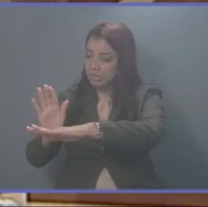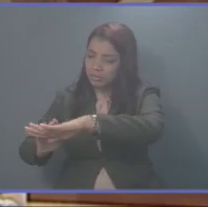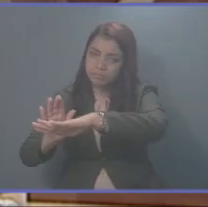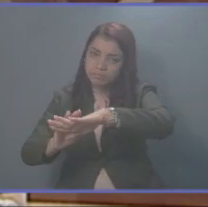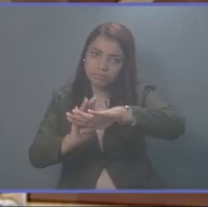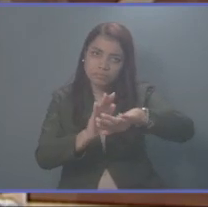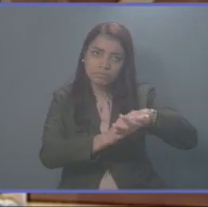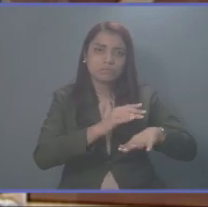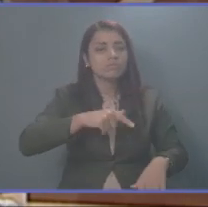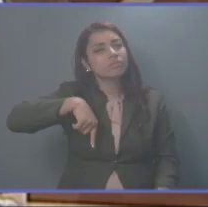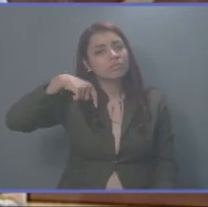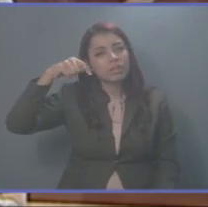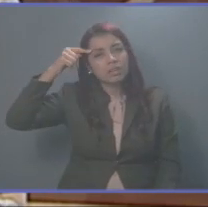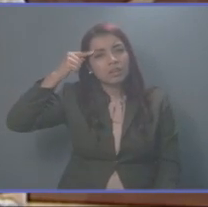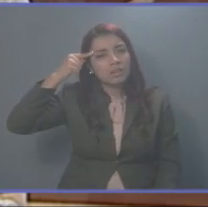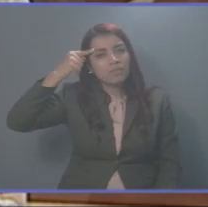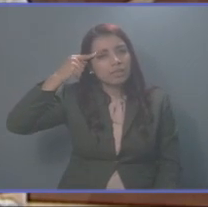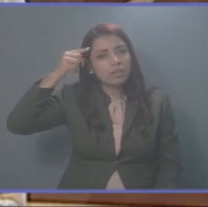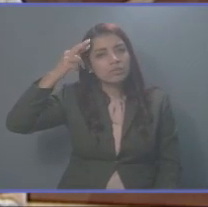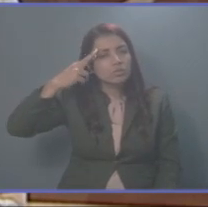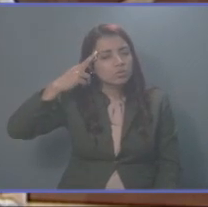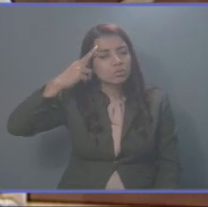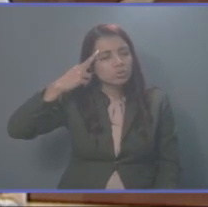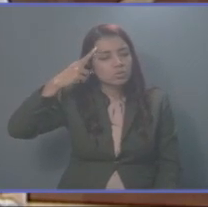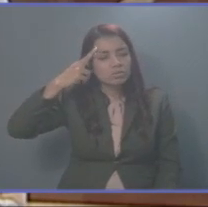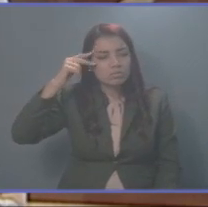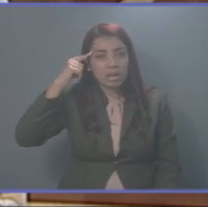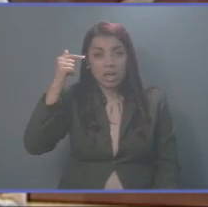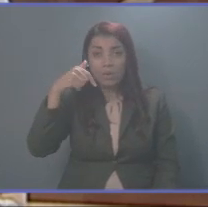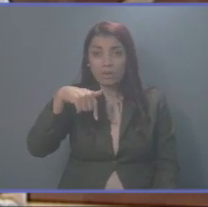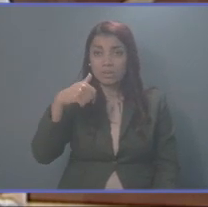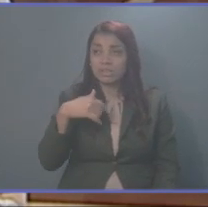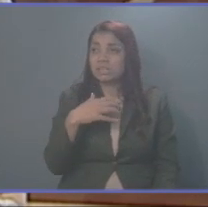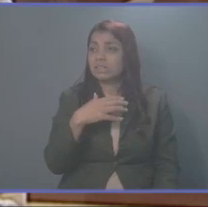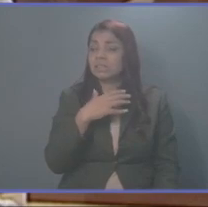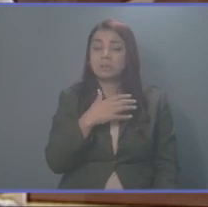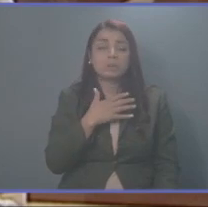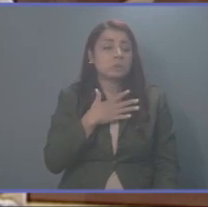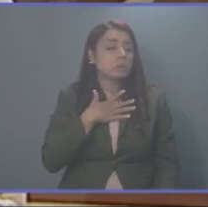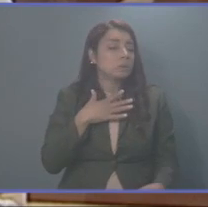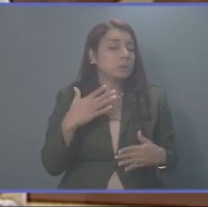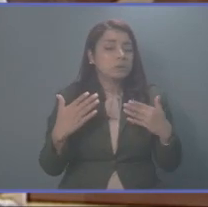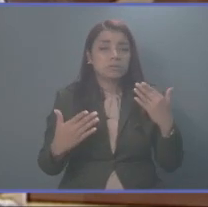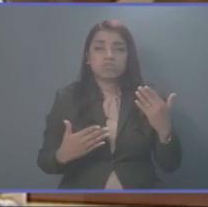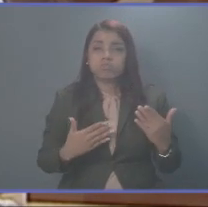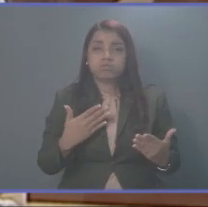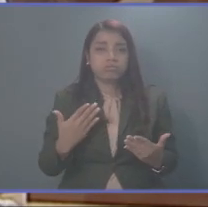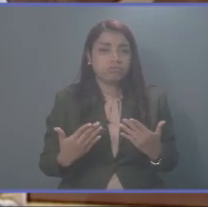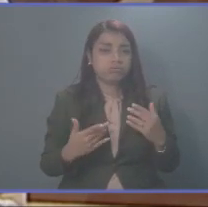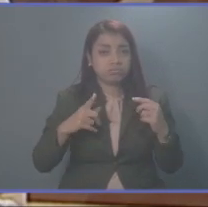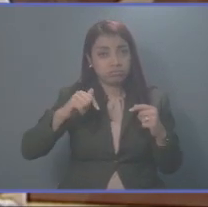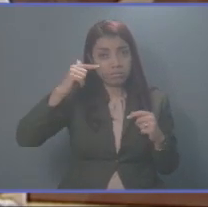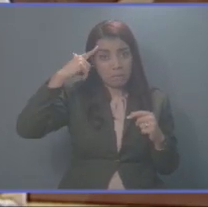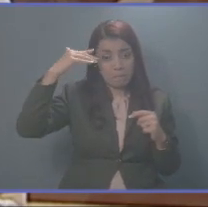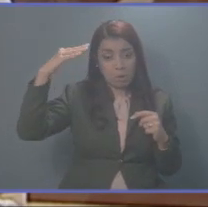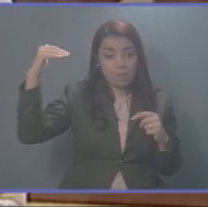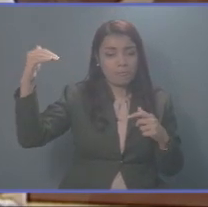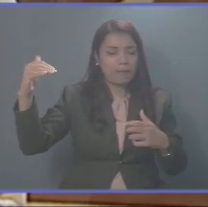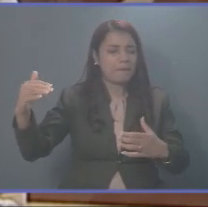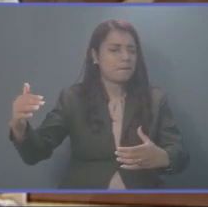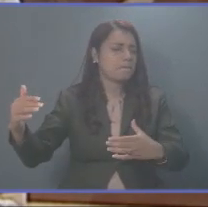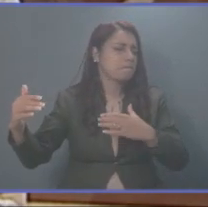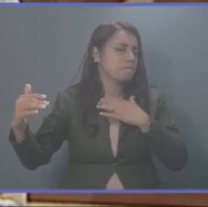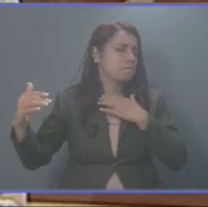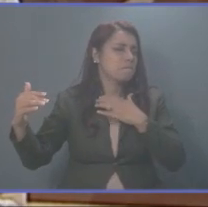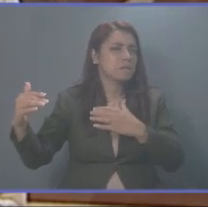reflexión. Estamos viviendo una coyuntura sumamente complicada para la clase política. Todos